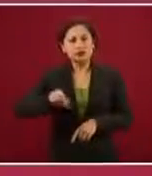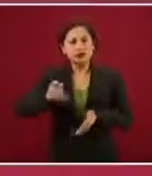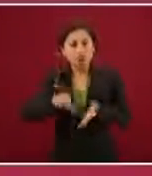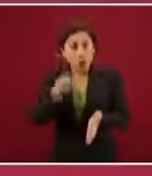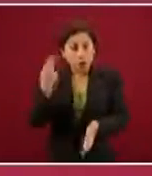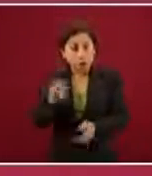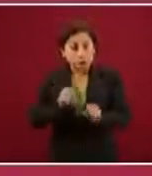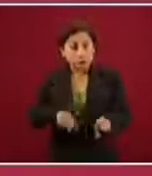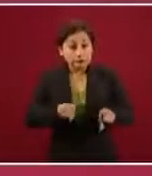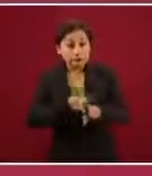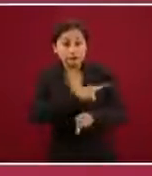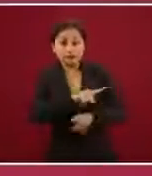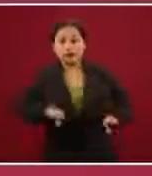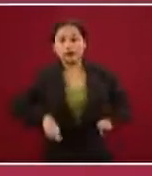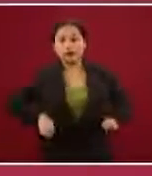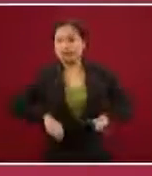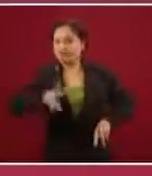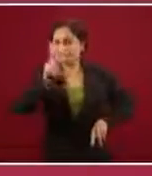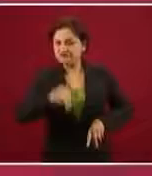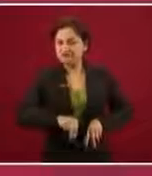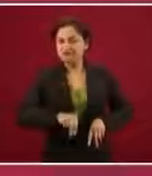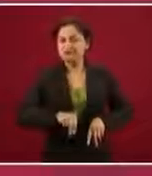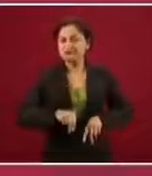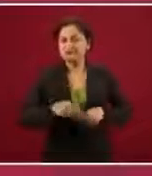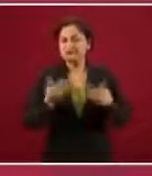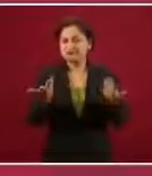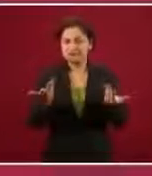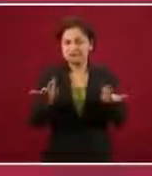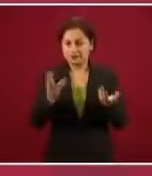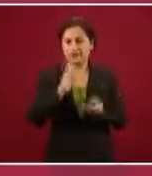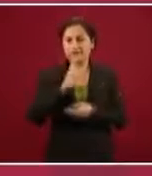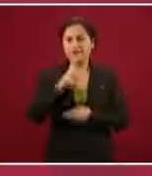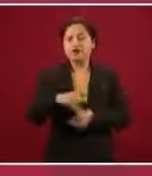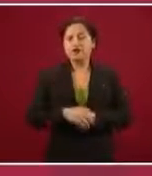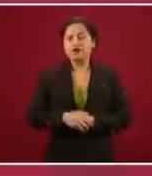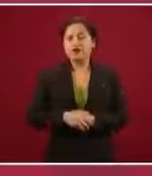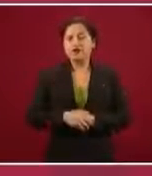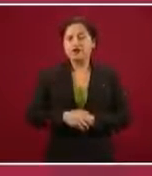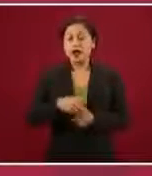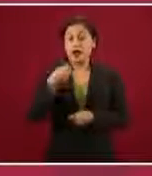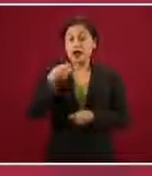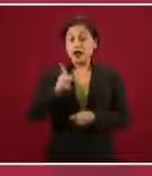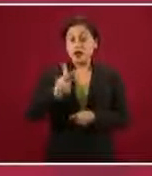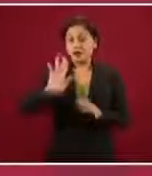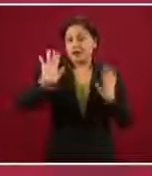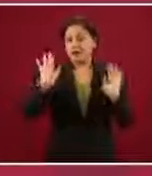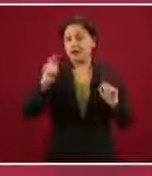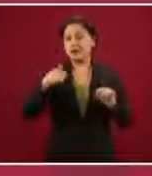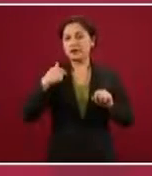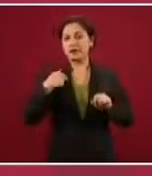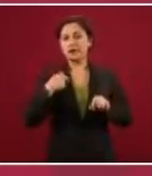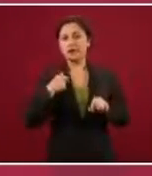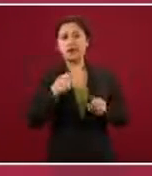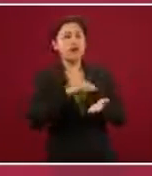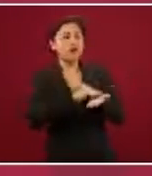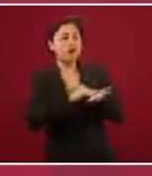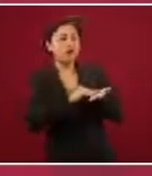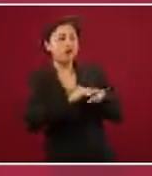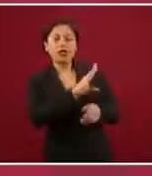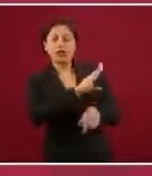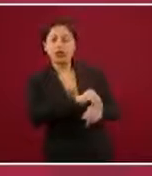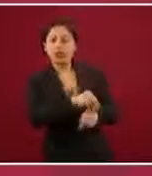Esto no quiere decir impunidad. Pero mi particular punto de vista es que